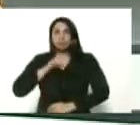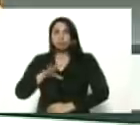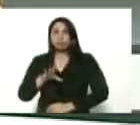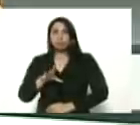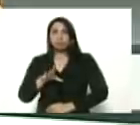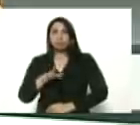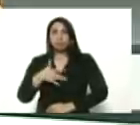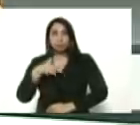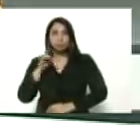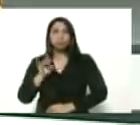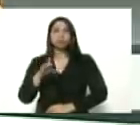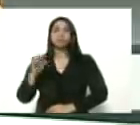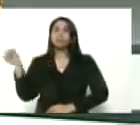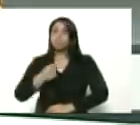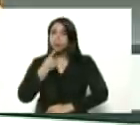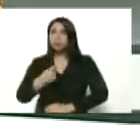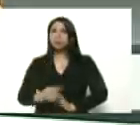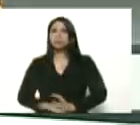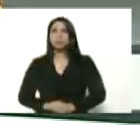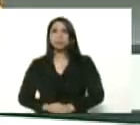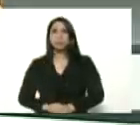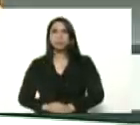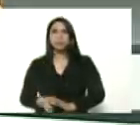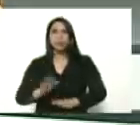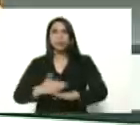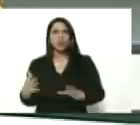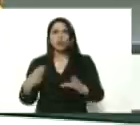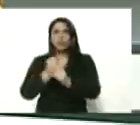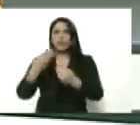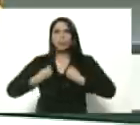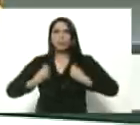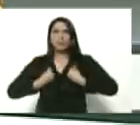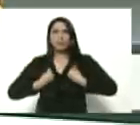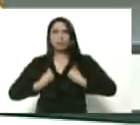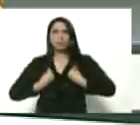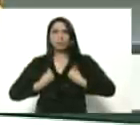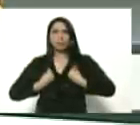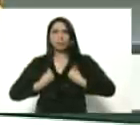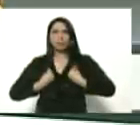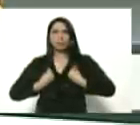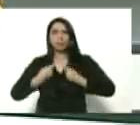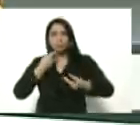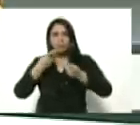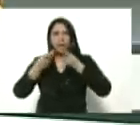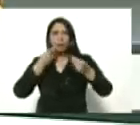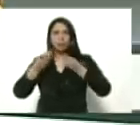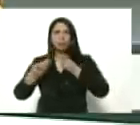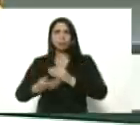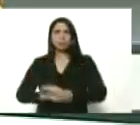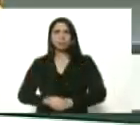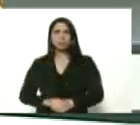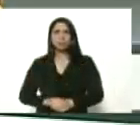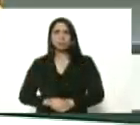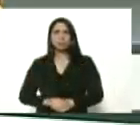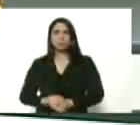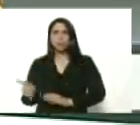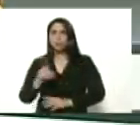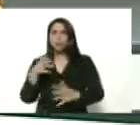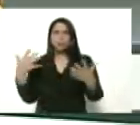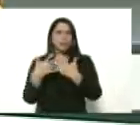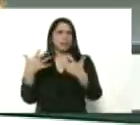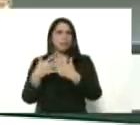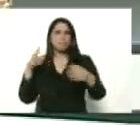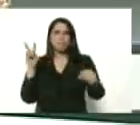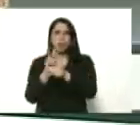con dolor sí lo decimos, porque creemos en la vida, en el diálogo y no en la guerra y la